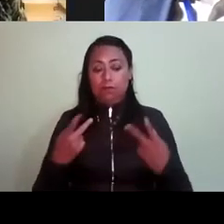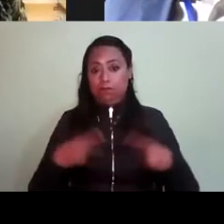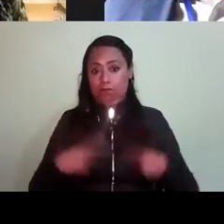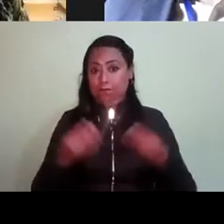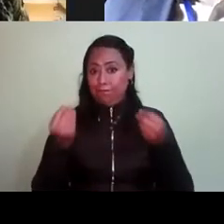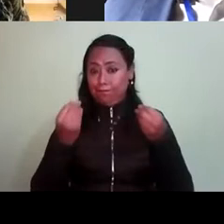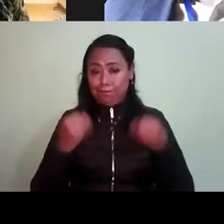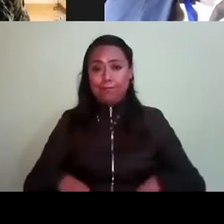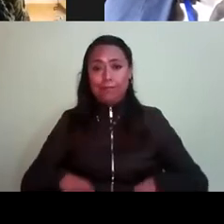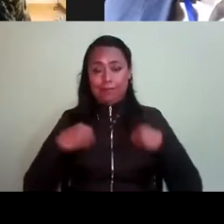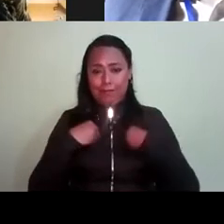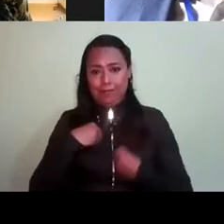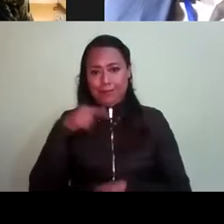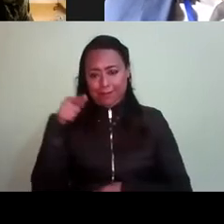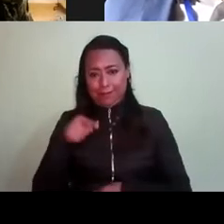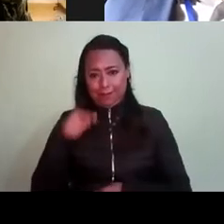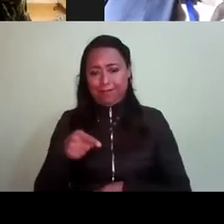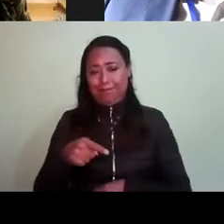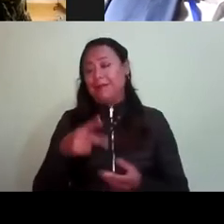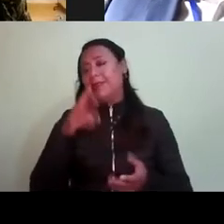con múltiples problemas.